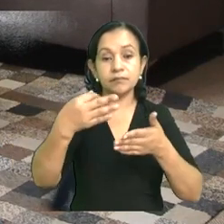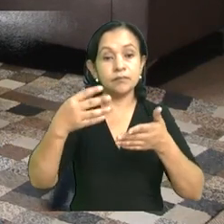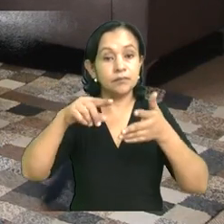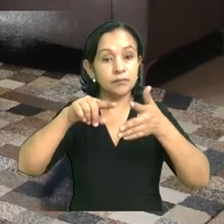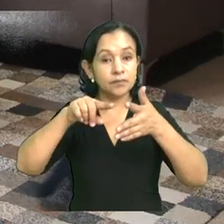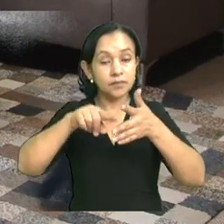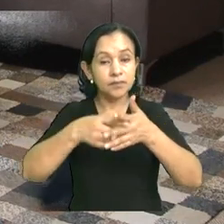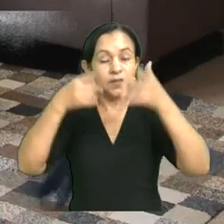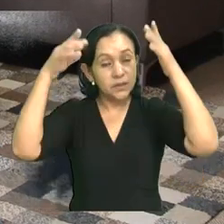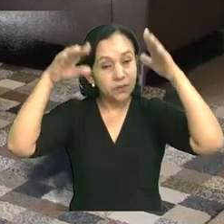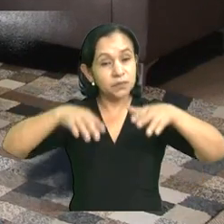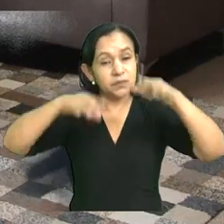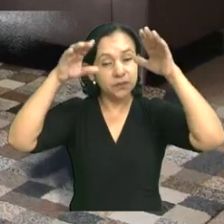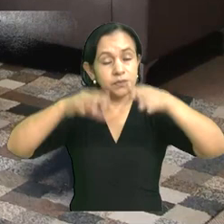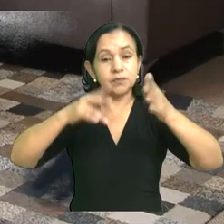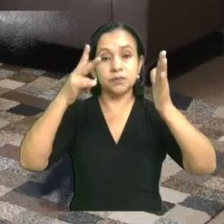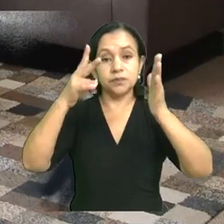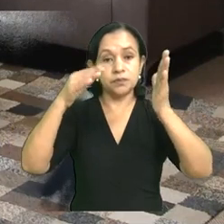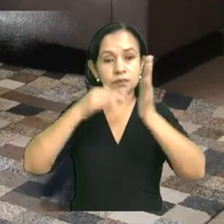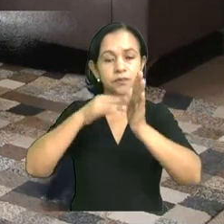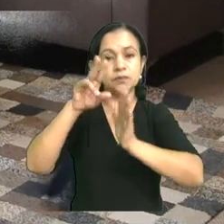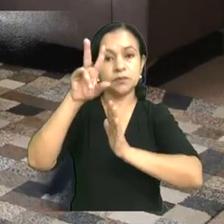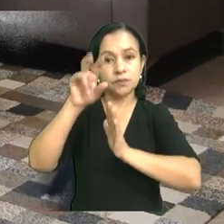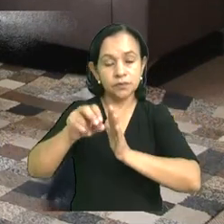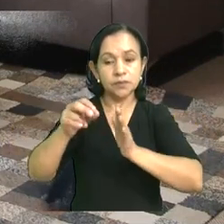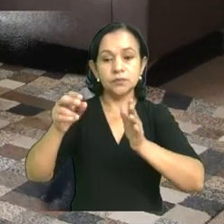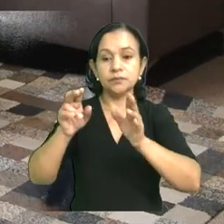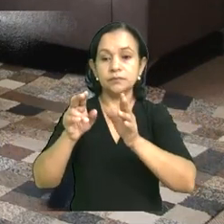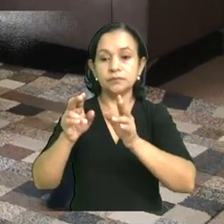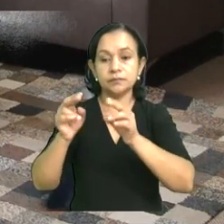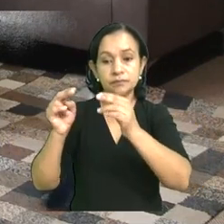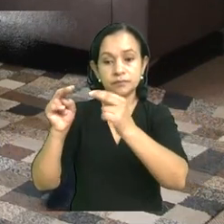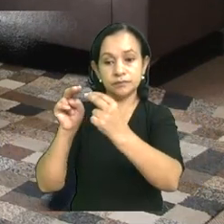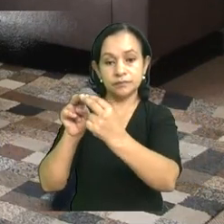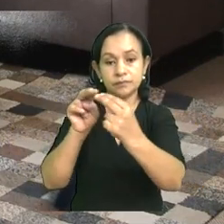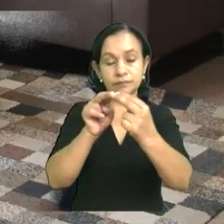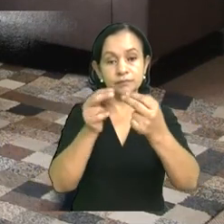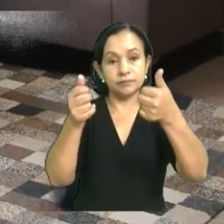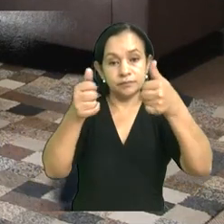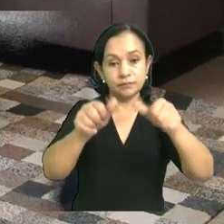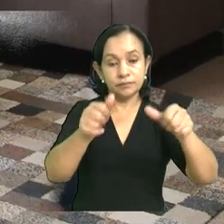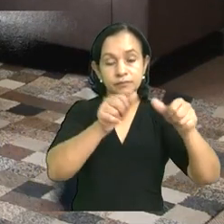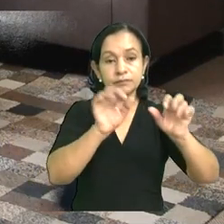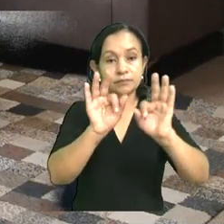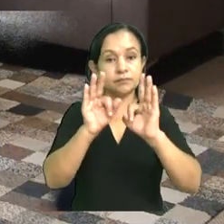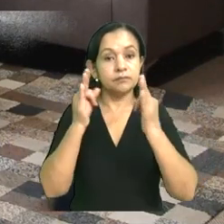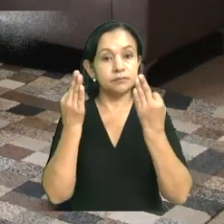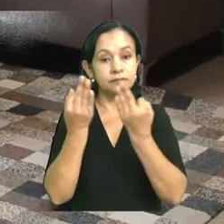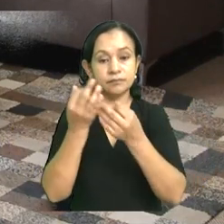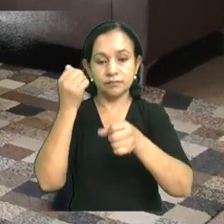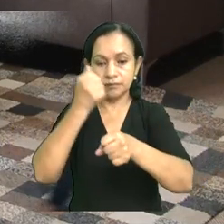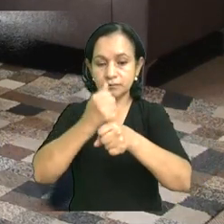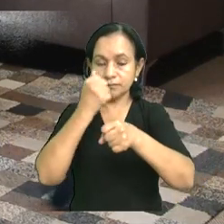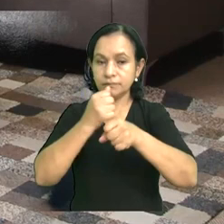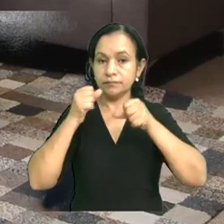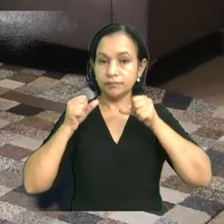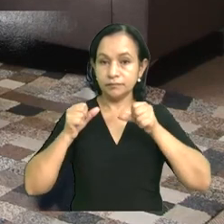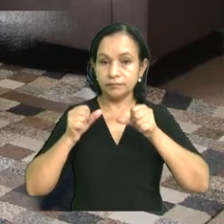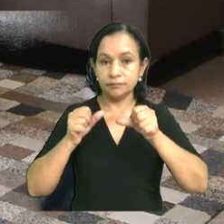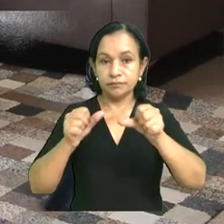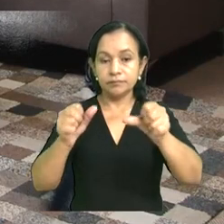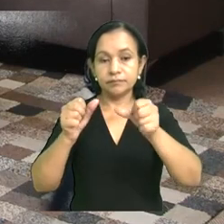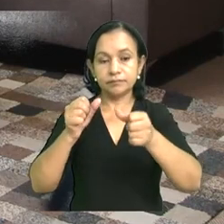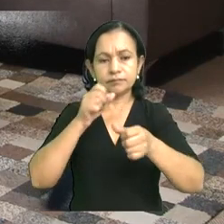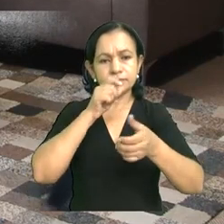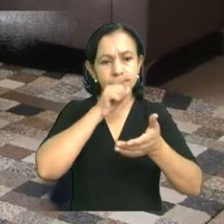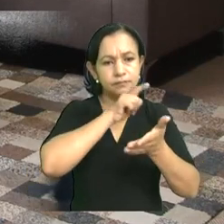un proceso de articulación. Así es. De gestión con las familias, pero correcto, también de trabajo, ¿no? Constante. Sí, así es. En este caso, la